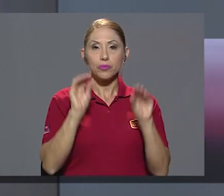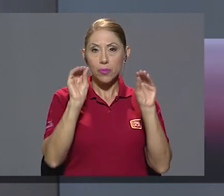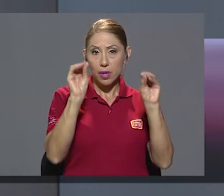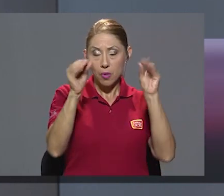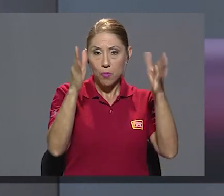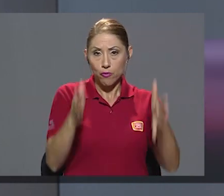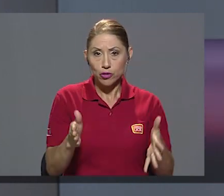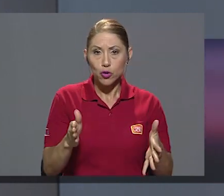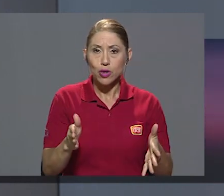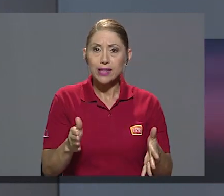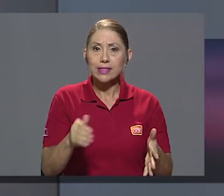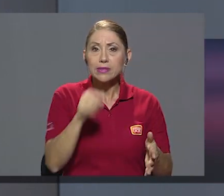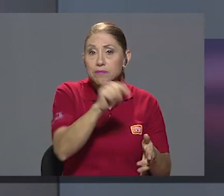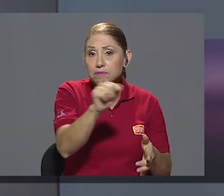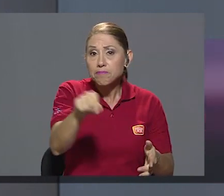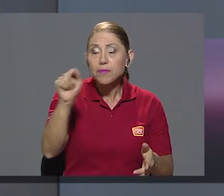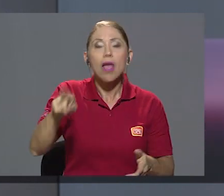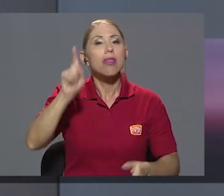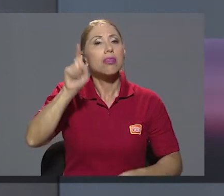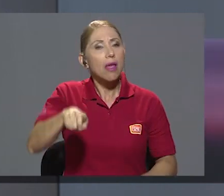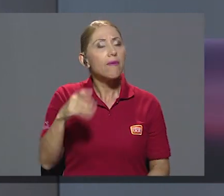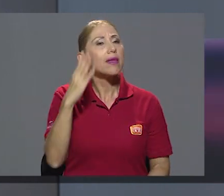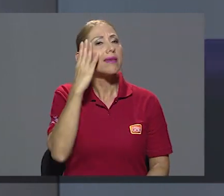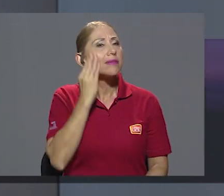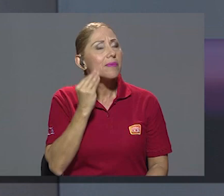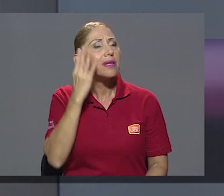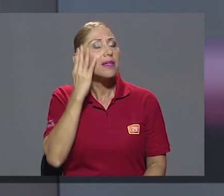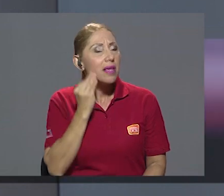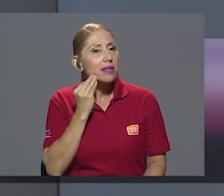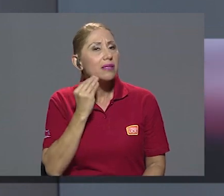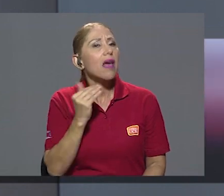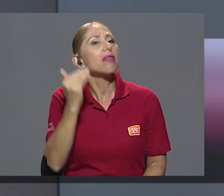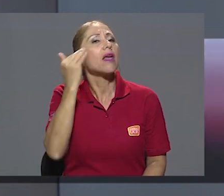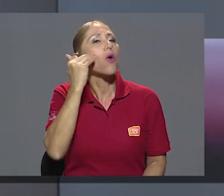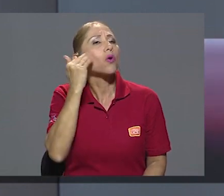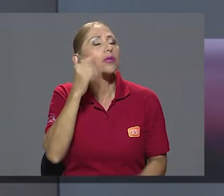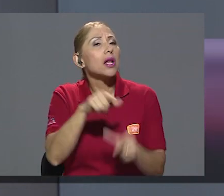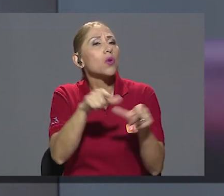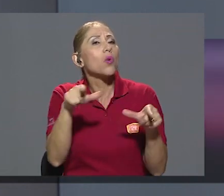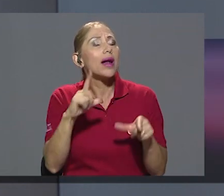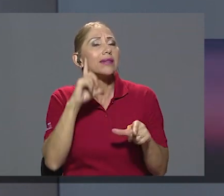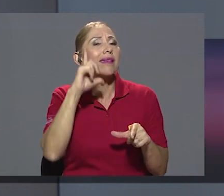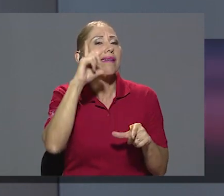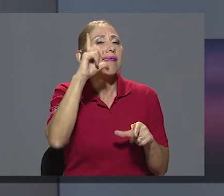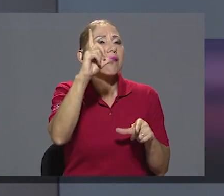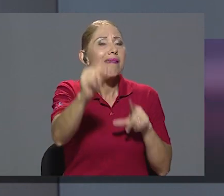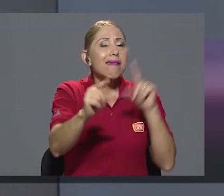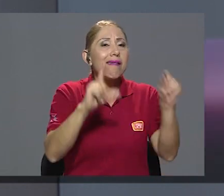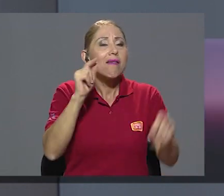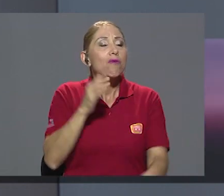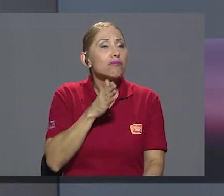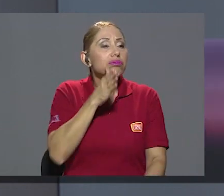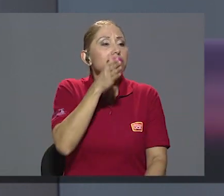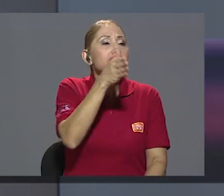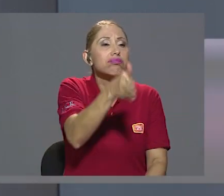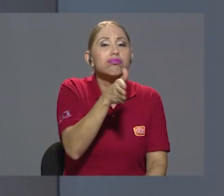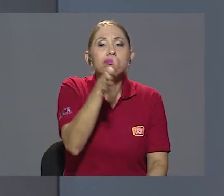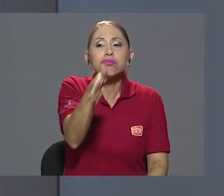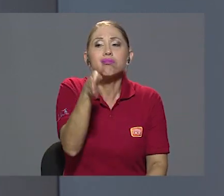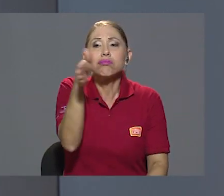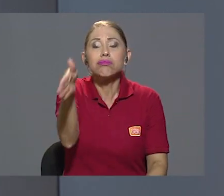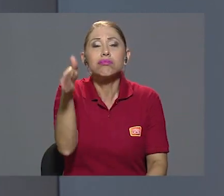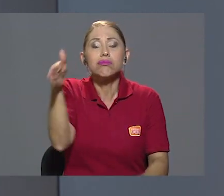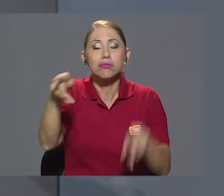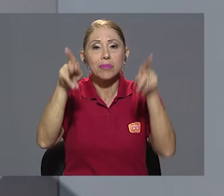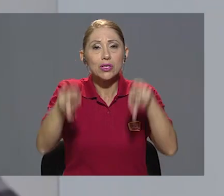deben tener esa experiencia de conocer territorios más lejanos y rurales para llevar a la universidad a las personas de las zonas